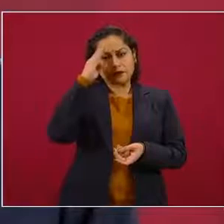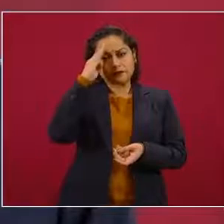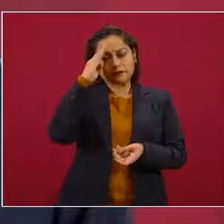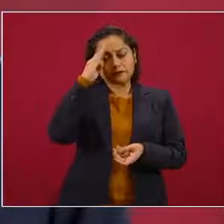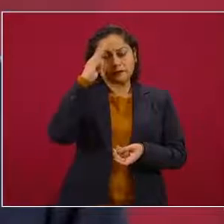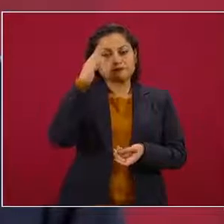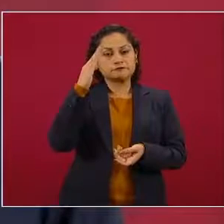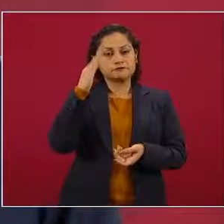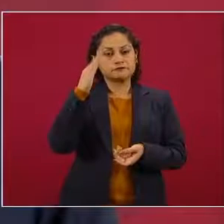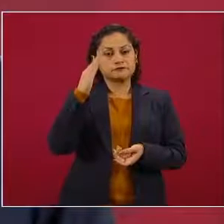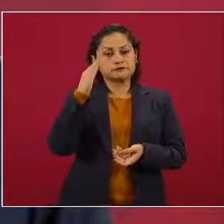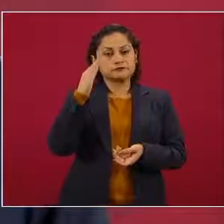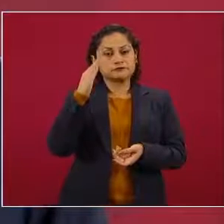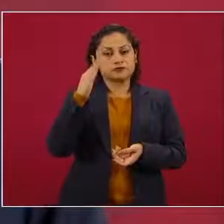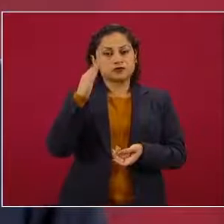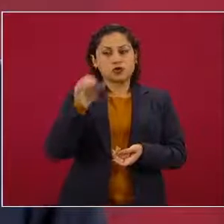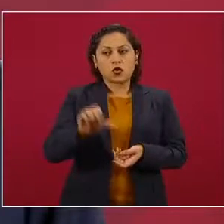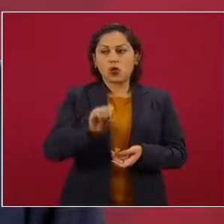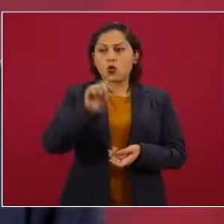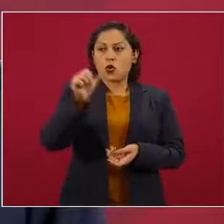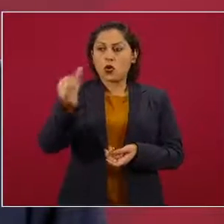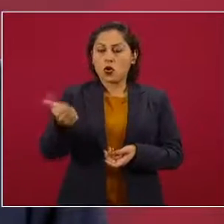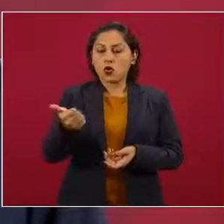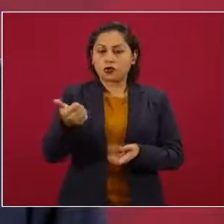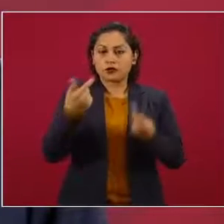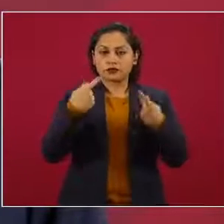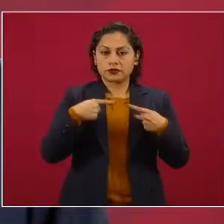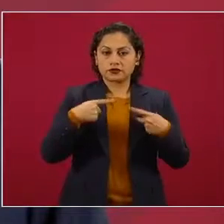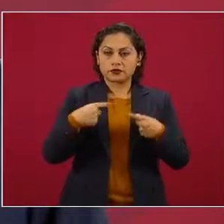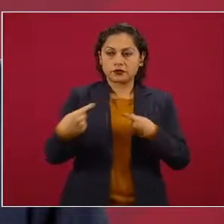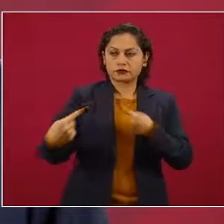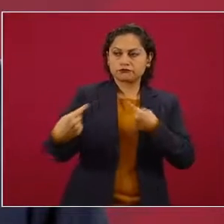actitud de nuestros adversarios,